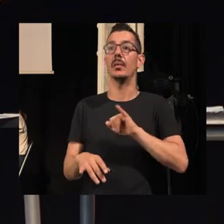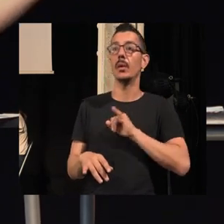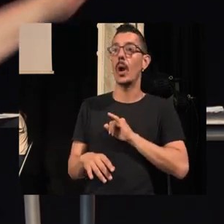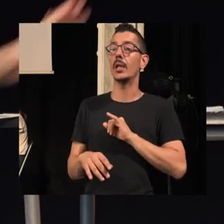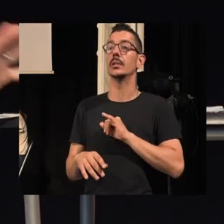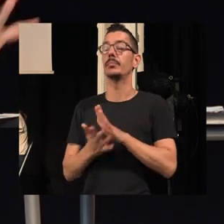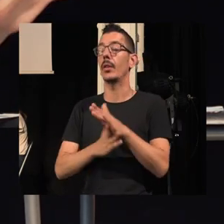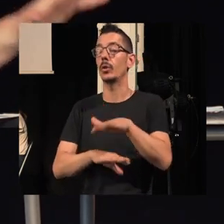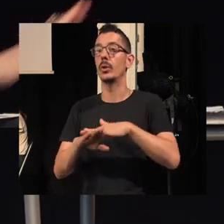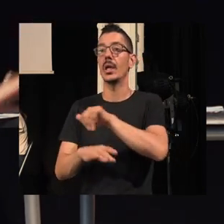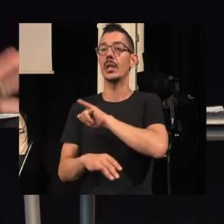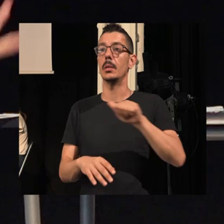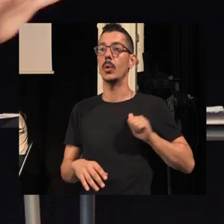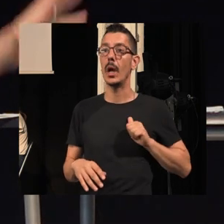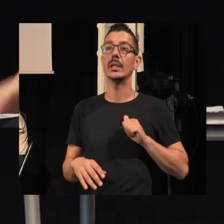pertenezcan sin cuestionar